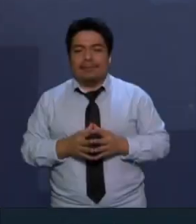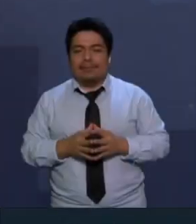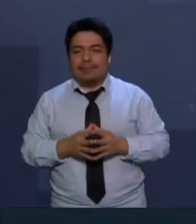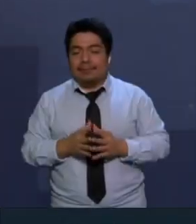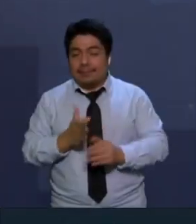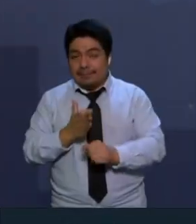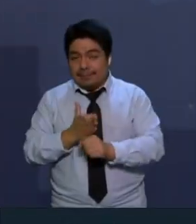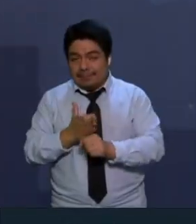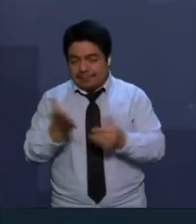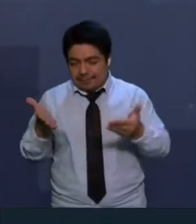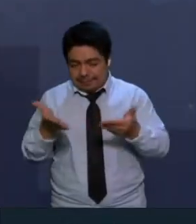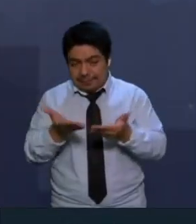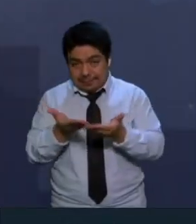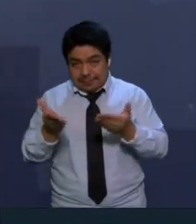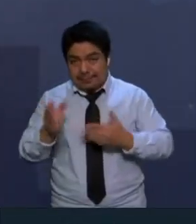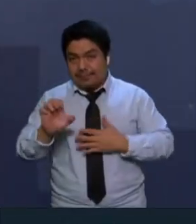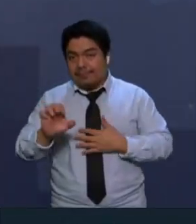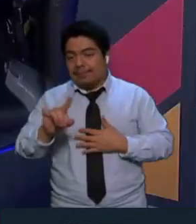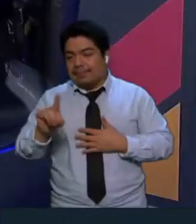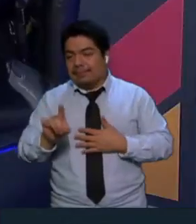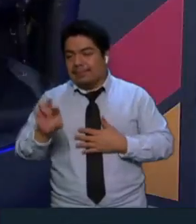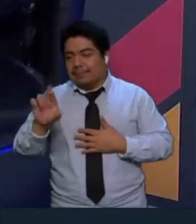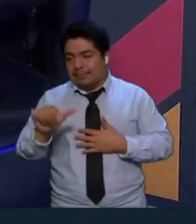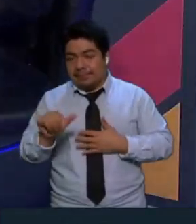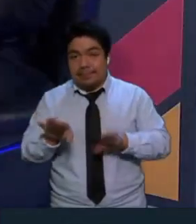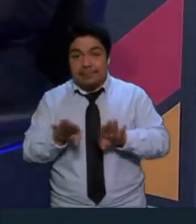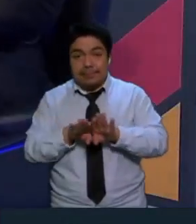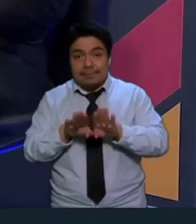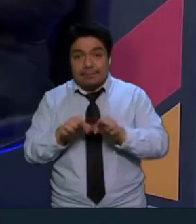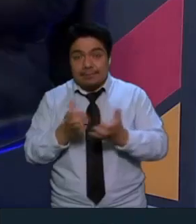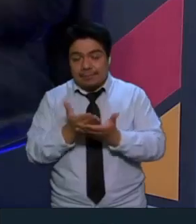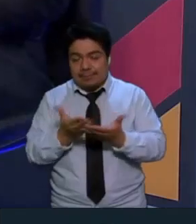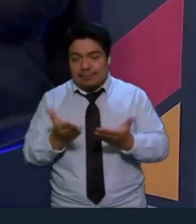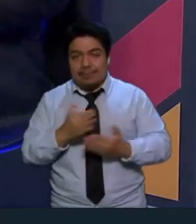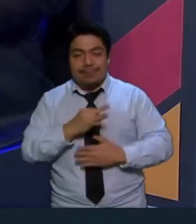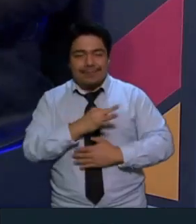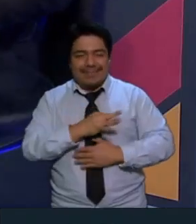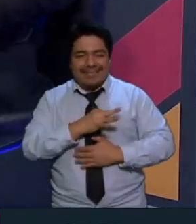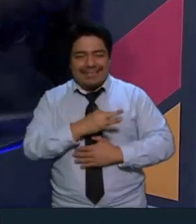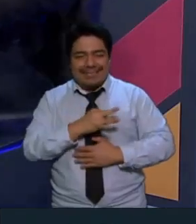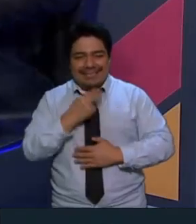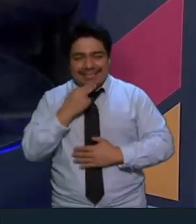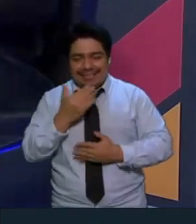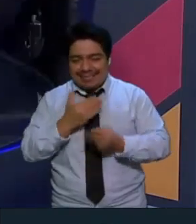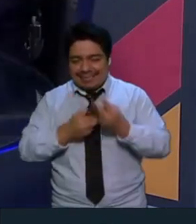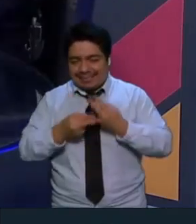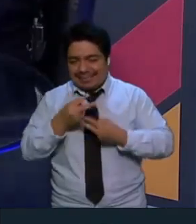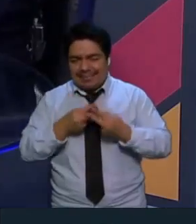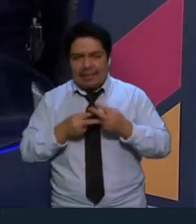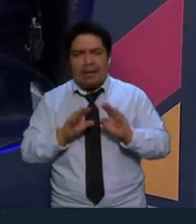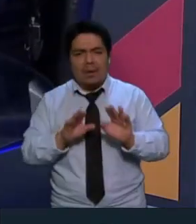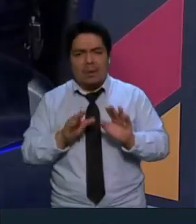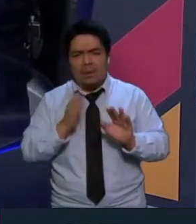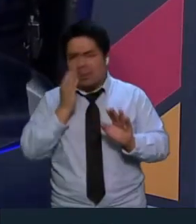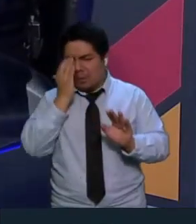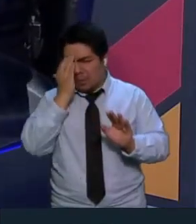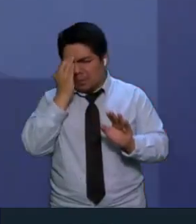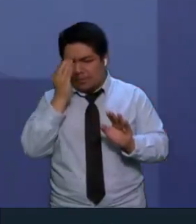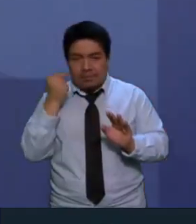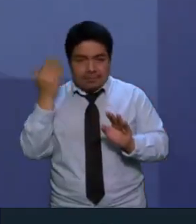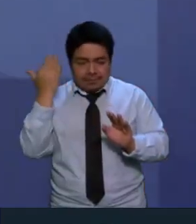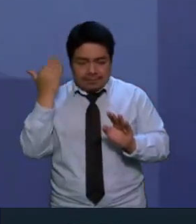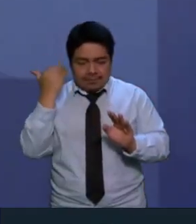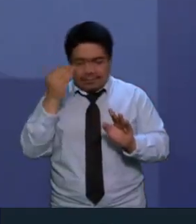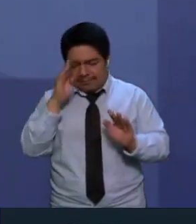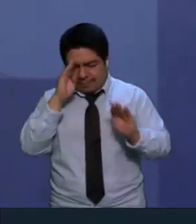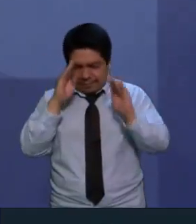y le damos la bienvenida, como cada semana, a nuestro querido Ezra Alcázar. ¿Cómo estás? Bien, bien, bien. Feliz de estar acá con algo que ya veníamos